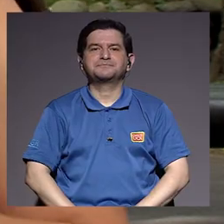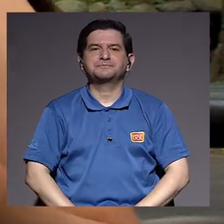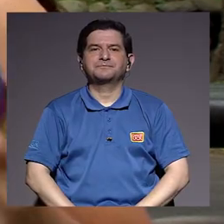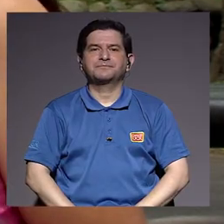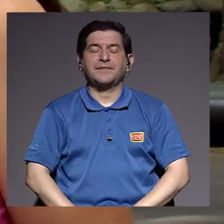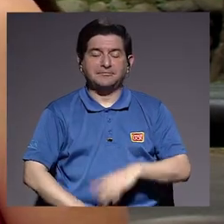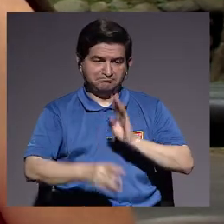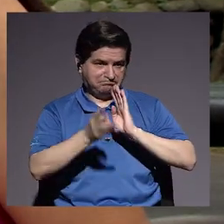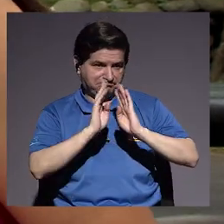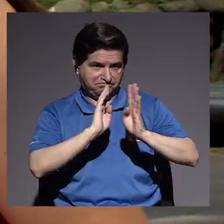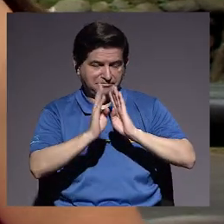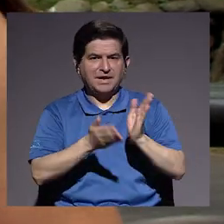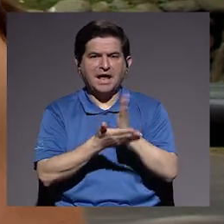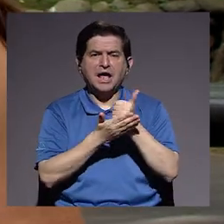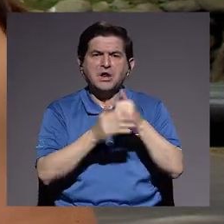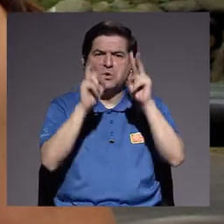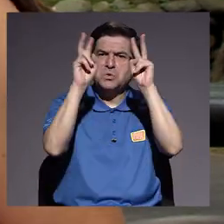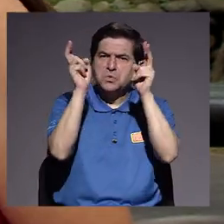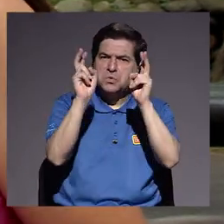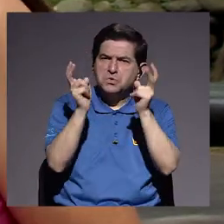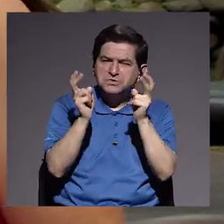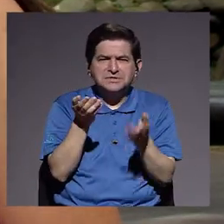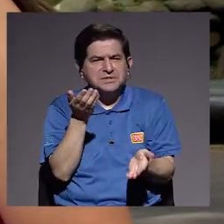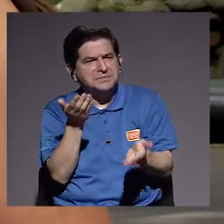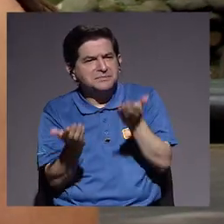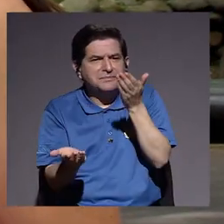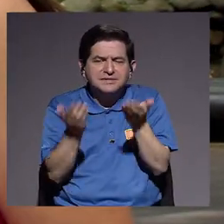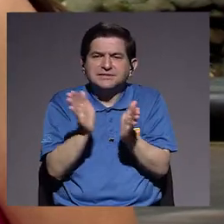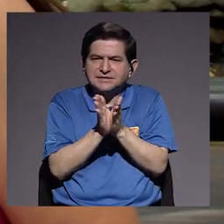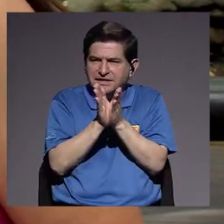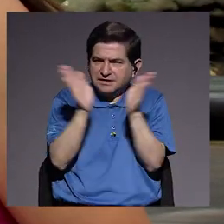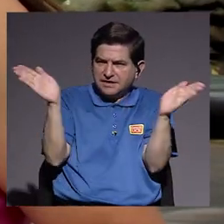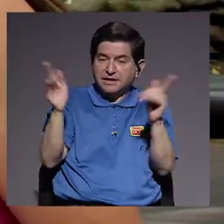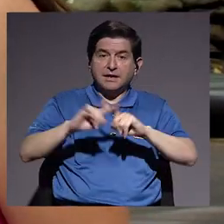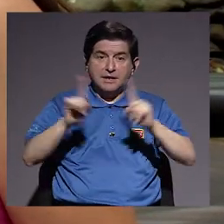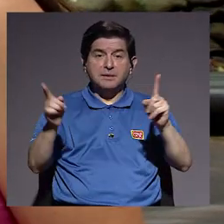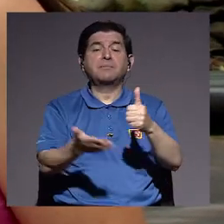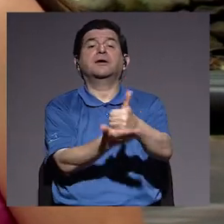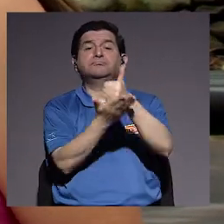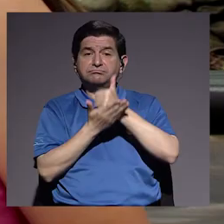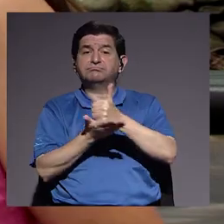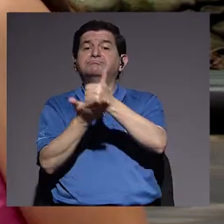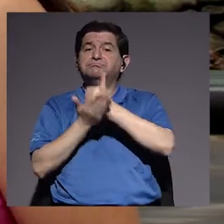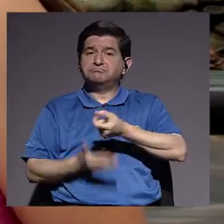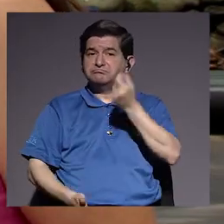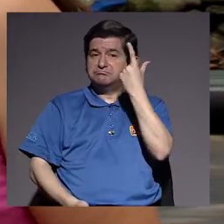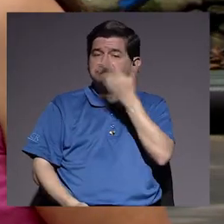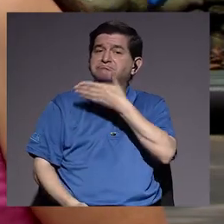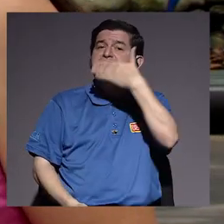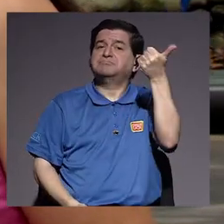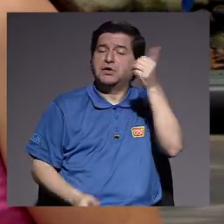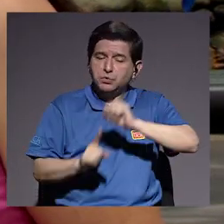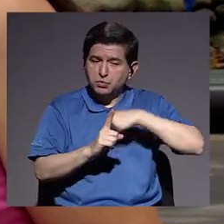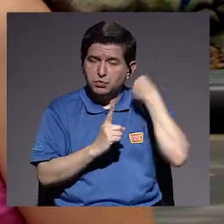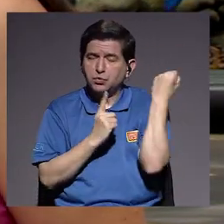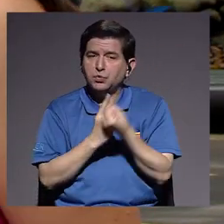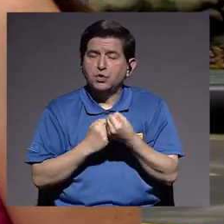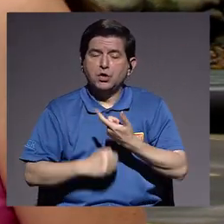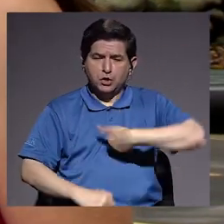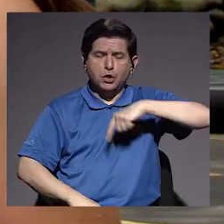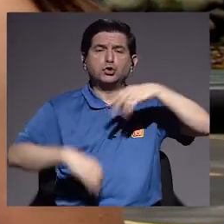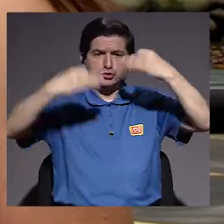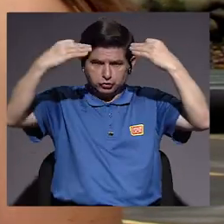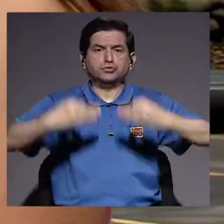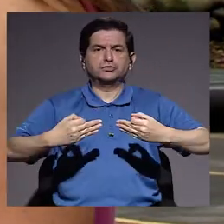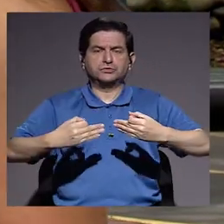conversando de algunos temas a nivel tal vez un poquito general, pero que nos puedan ayudar a entender mejor la situación y poder tomar decisiones. Está